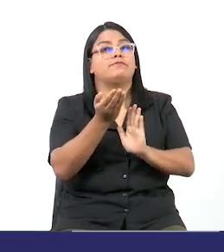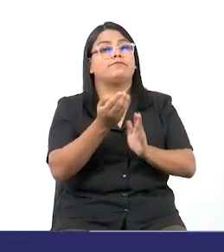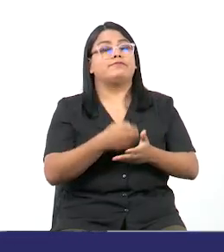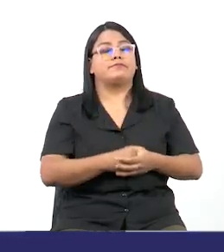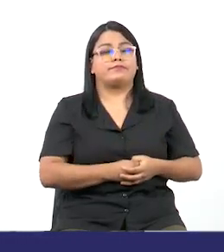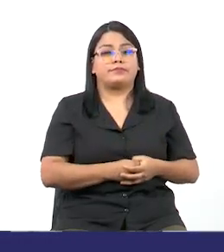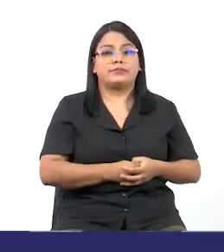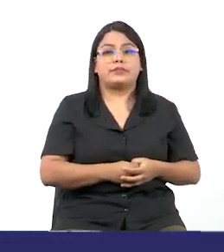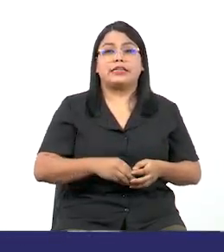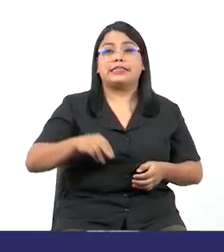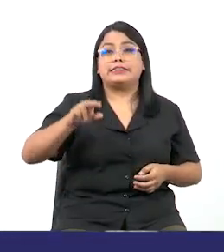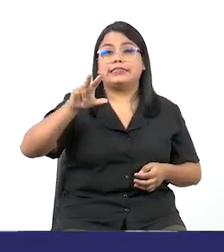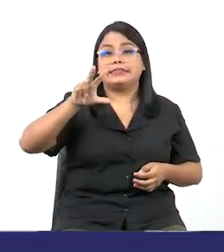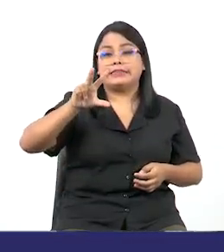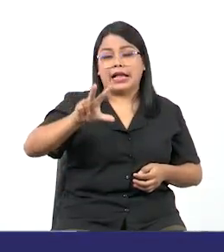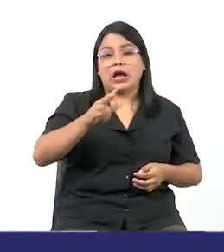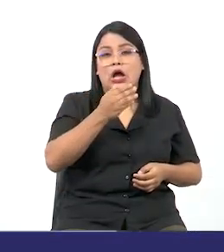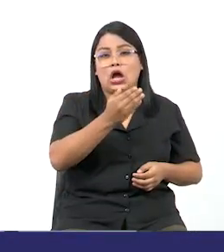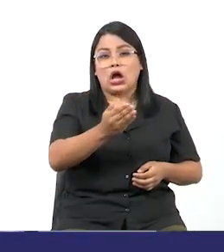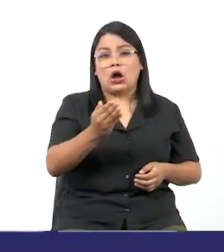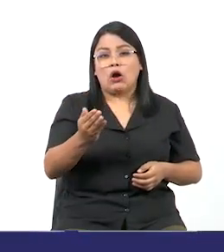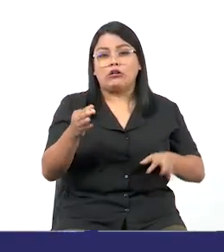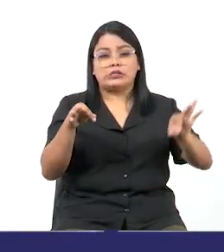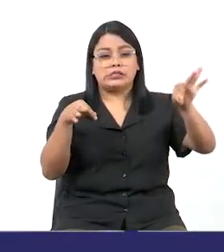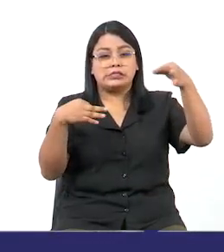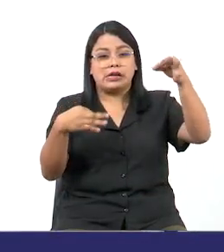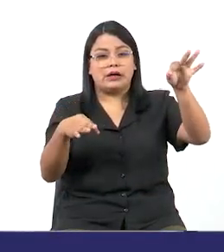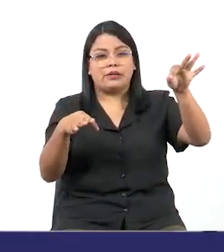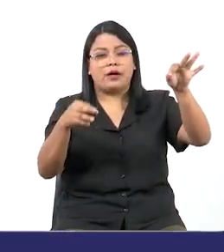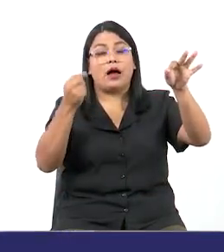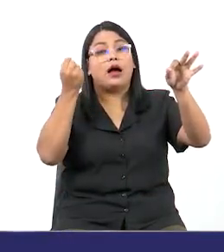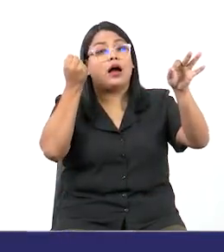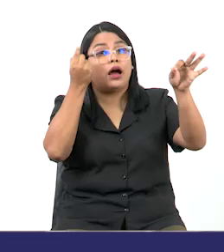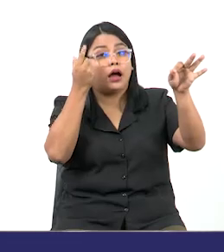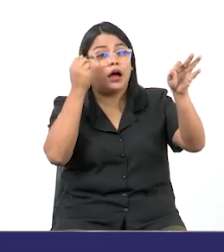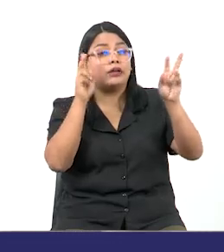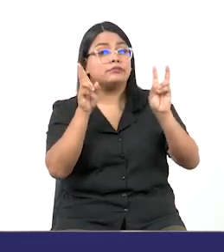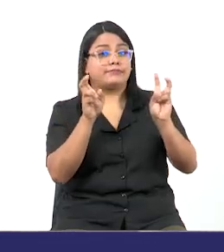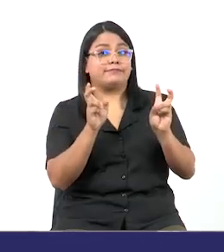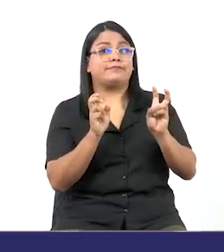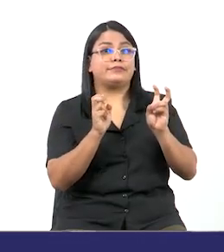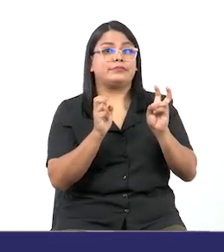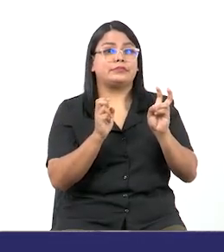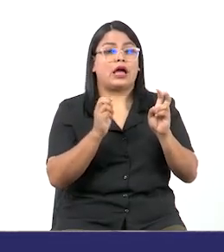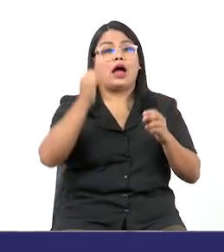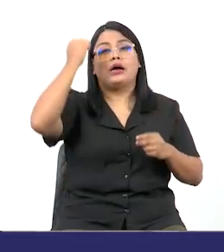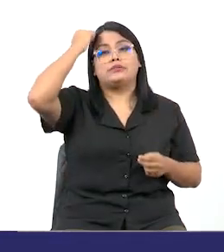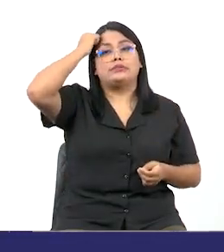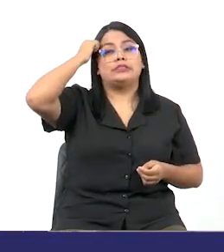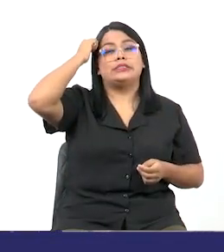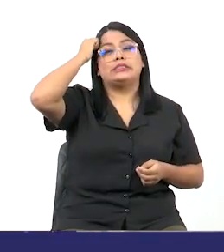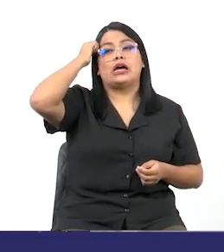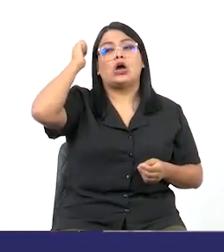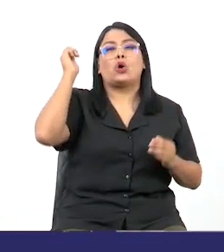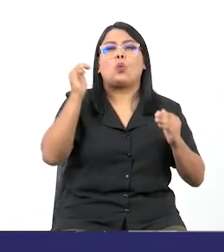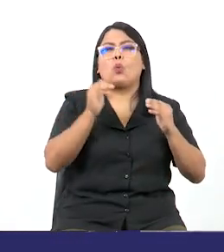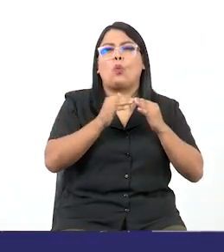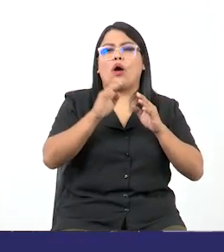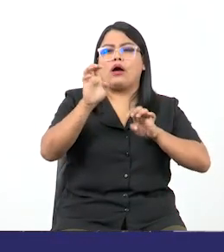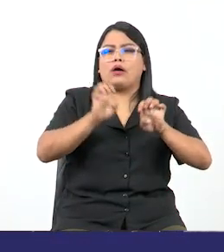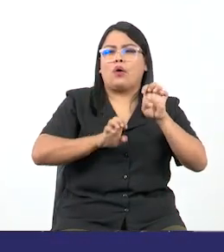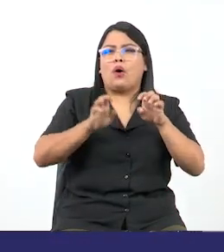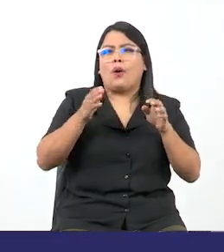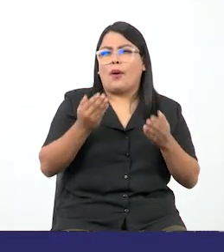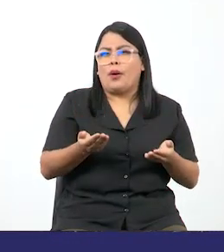a desarrollar y 3 secciones que pretenden familiarizar al estudiantado con los contenidos, los aprendizajes y